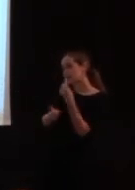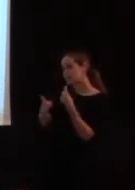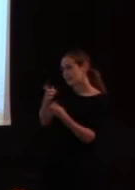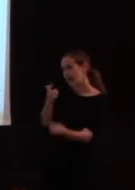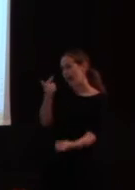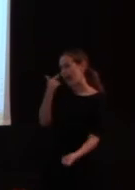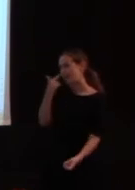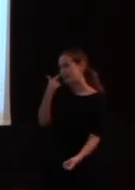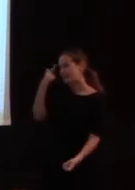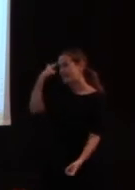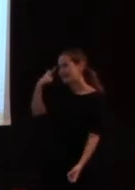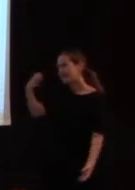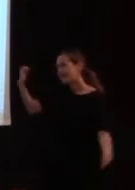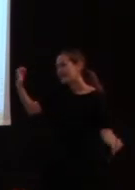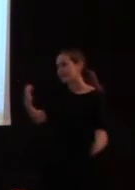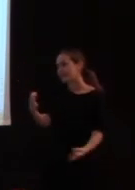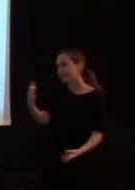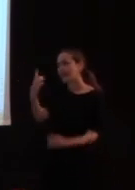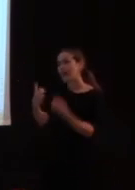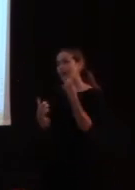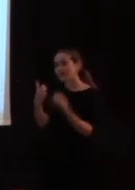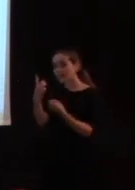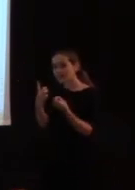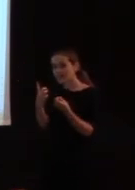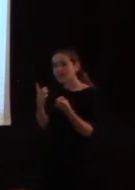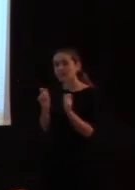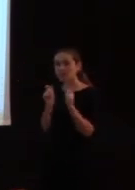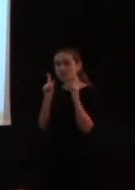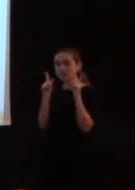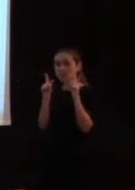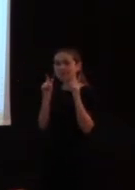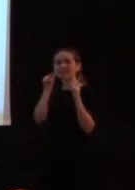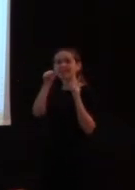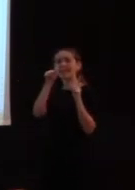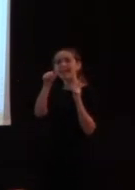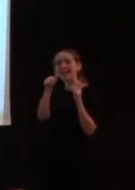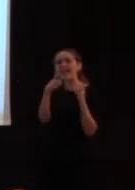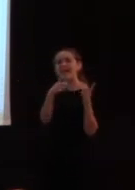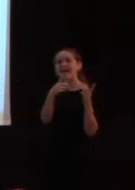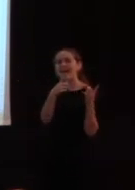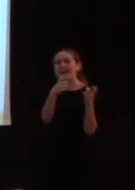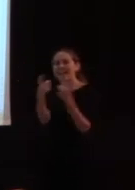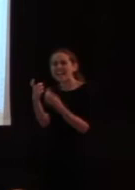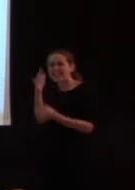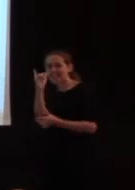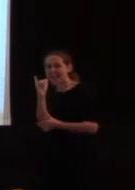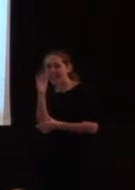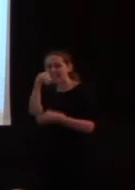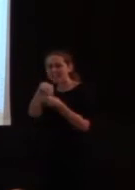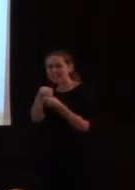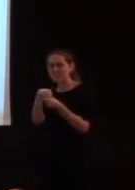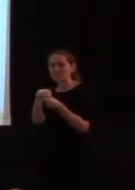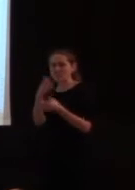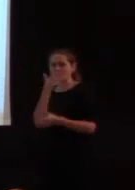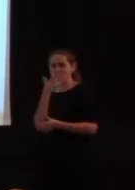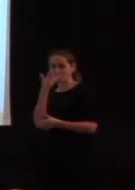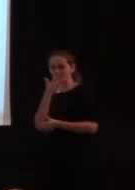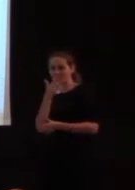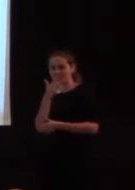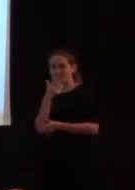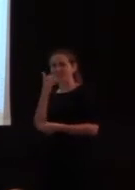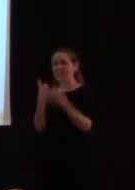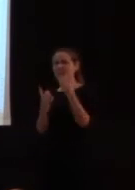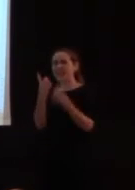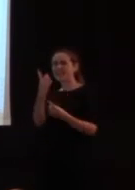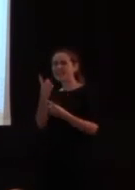saben, a veces nos damos cuenta que tienen unas lagunas impresionantes en el conocimiento, que a veces han repetido unos conocimientos